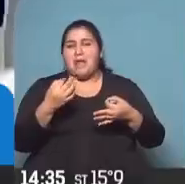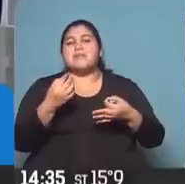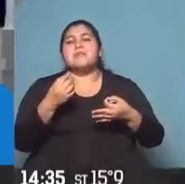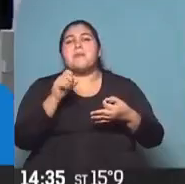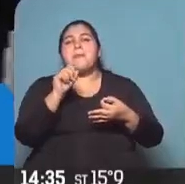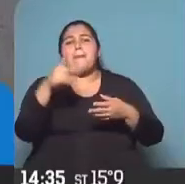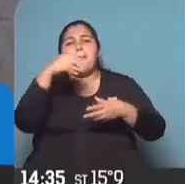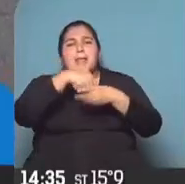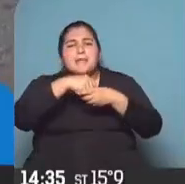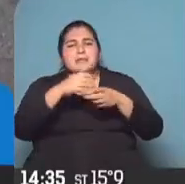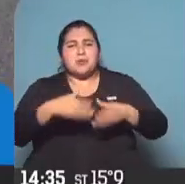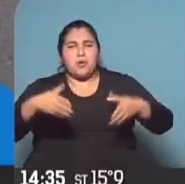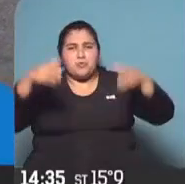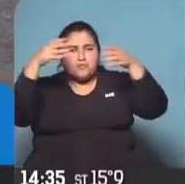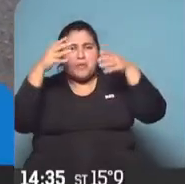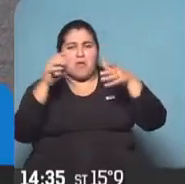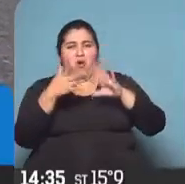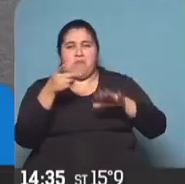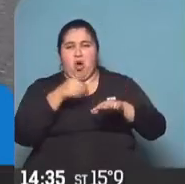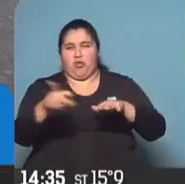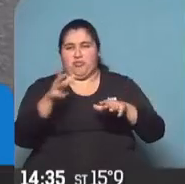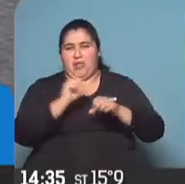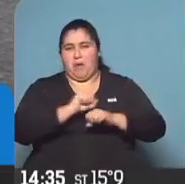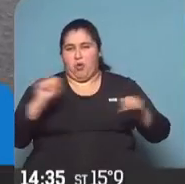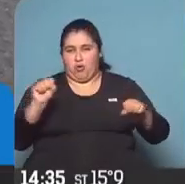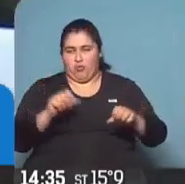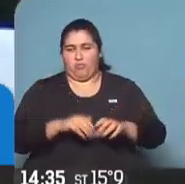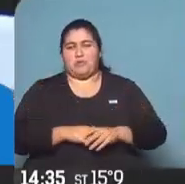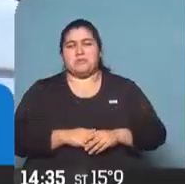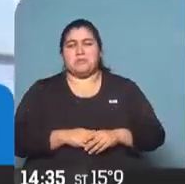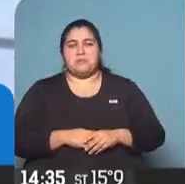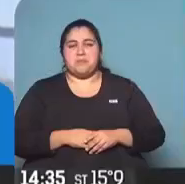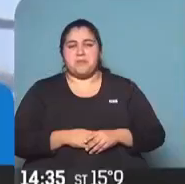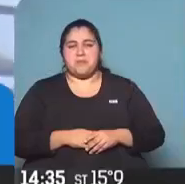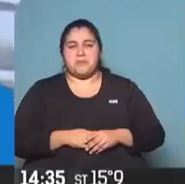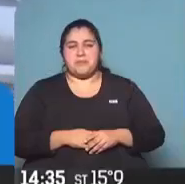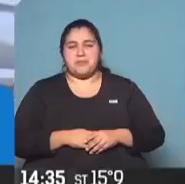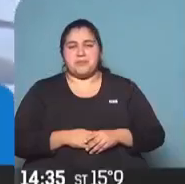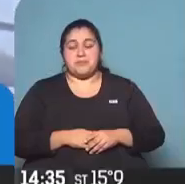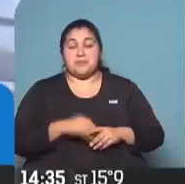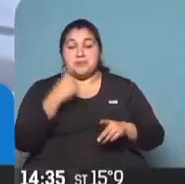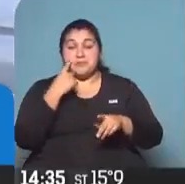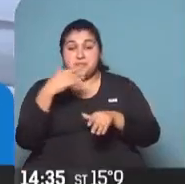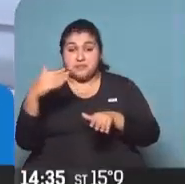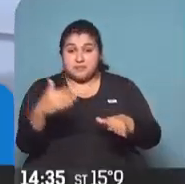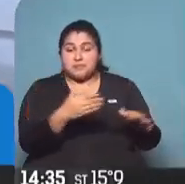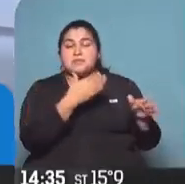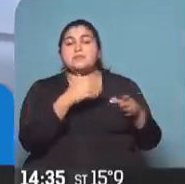tráiler con tolva para explosivos a su paso frente al marco oficial